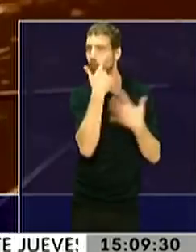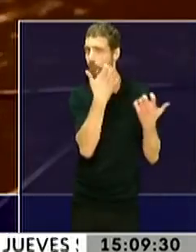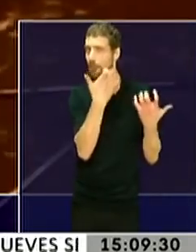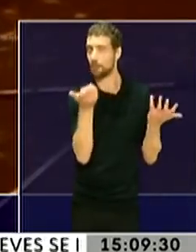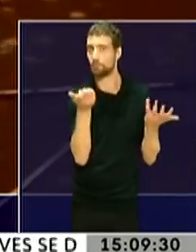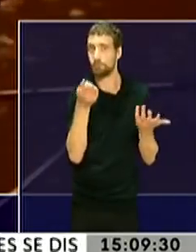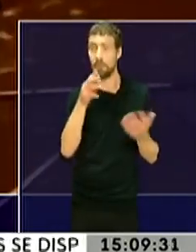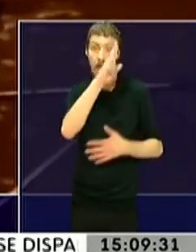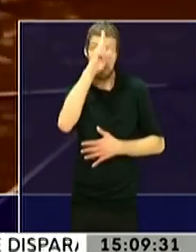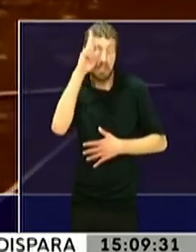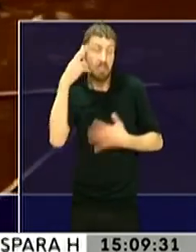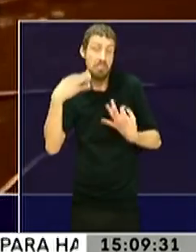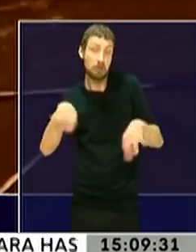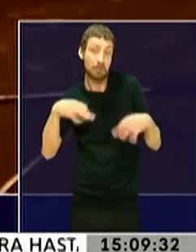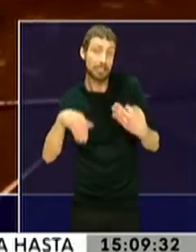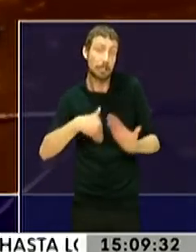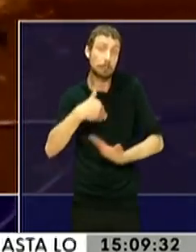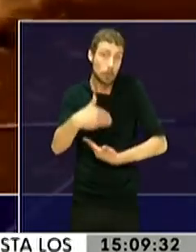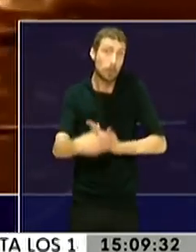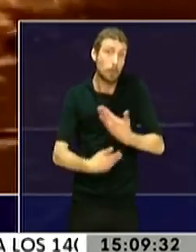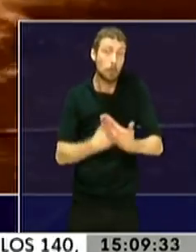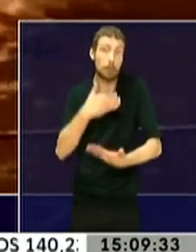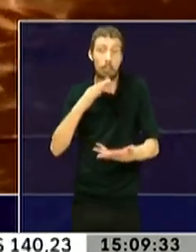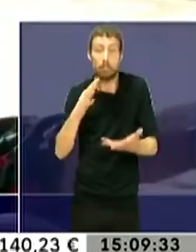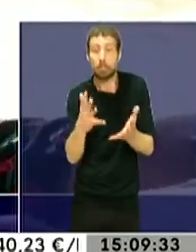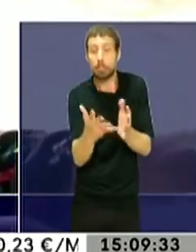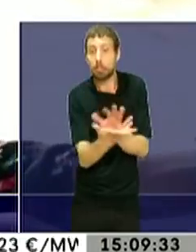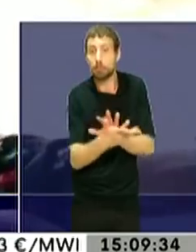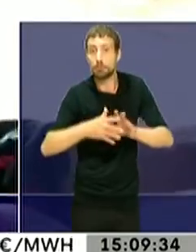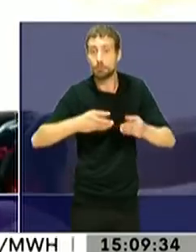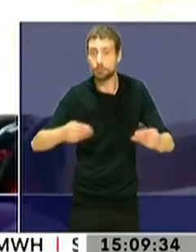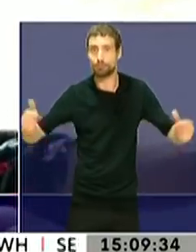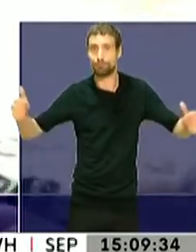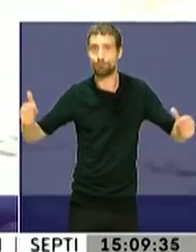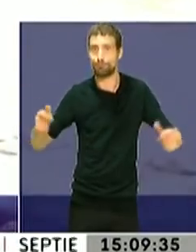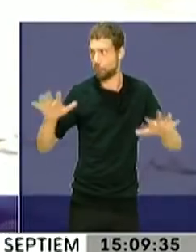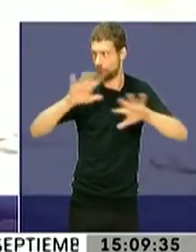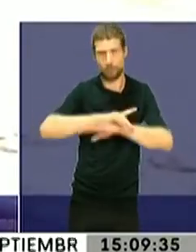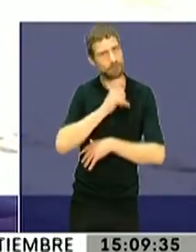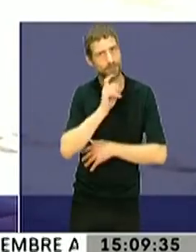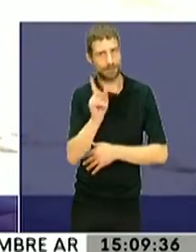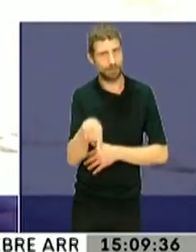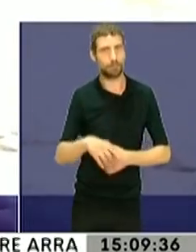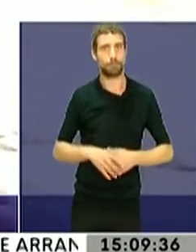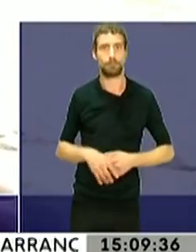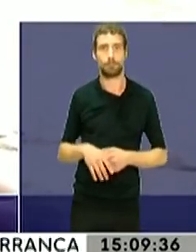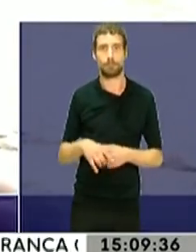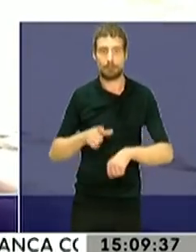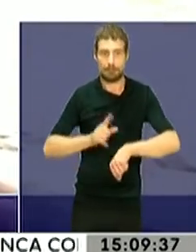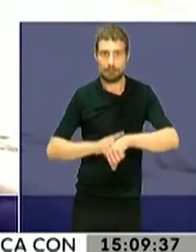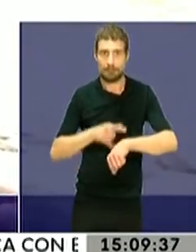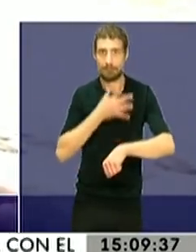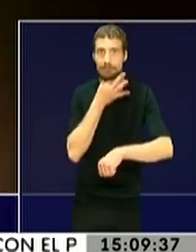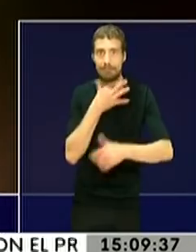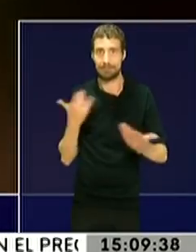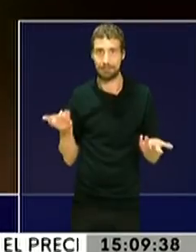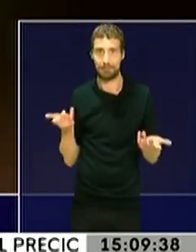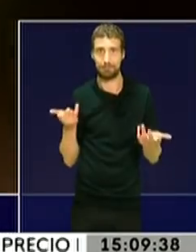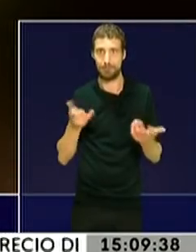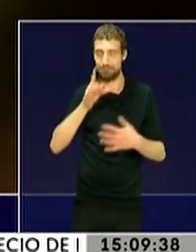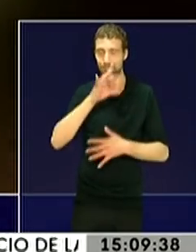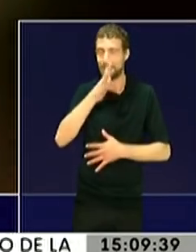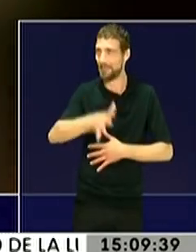normalidad ha ido abriéndose paso tras una noche difícil. No daba tiempo a que trague el este, es que ha sido impresionante.